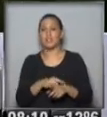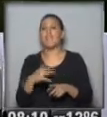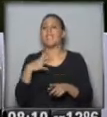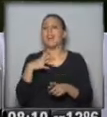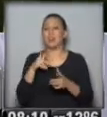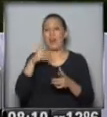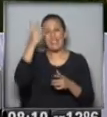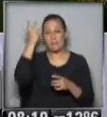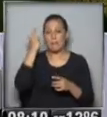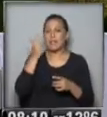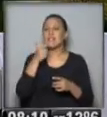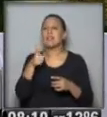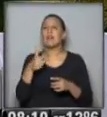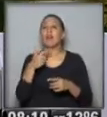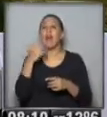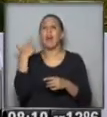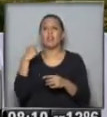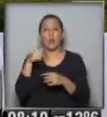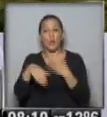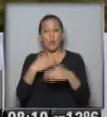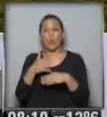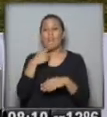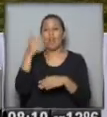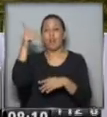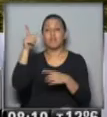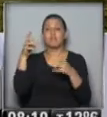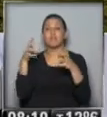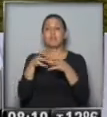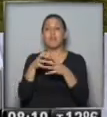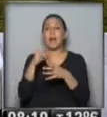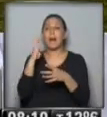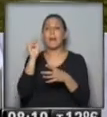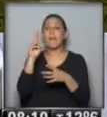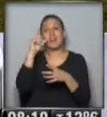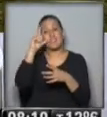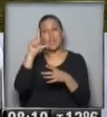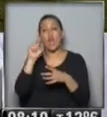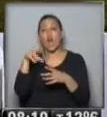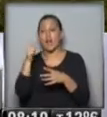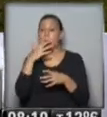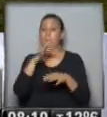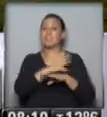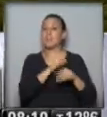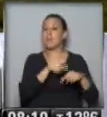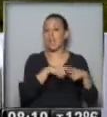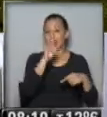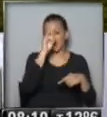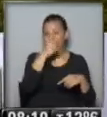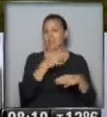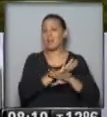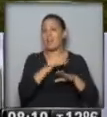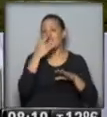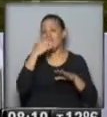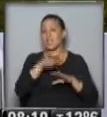de experiencia recordamos el jugador que estuvo en el barcelona que después se le dio la posibilidad de terminar su carrera en independiente y que finalmente